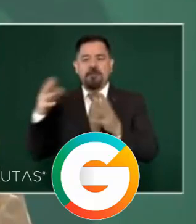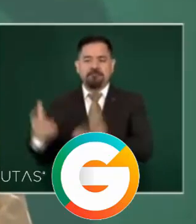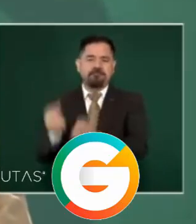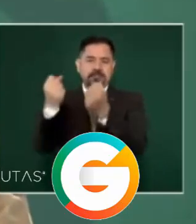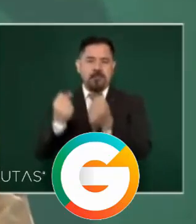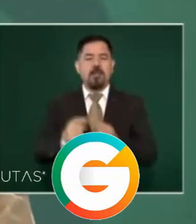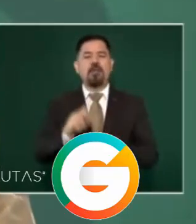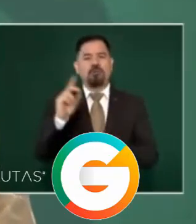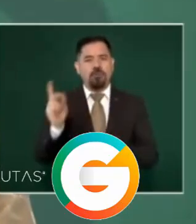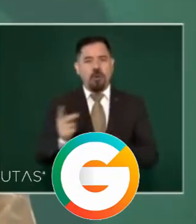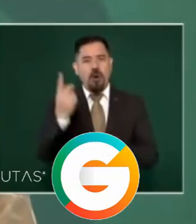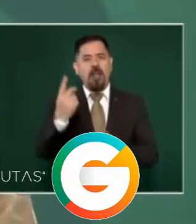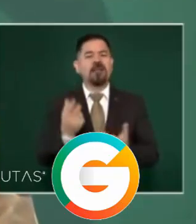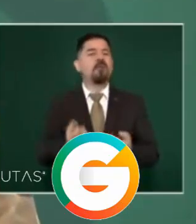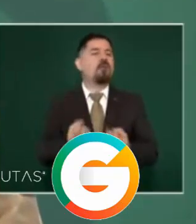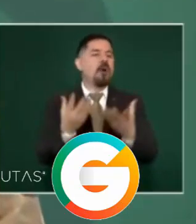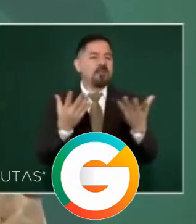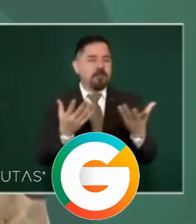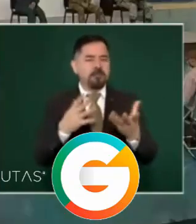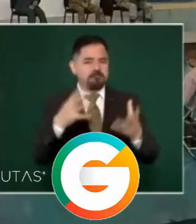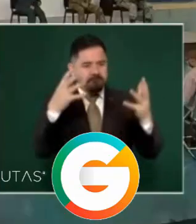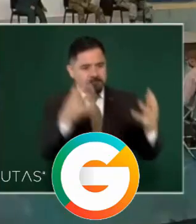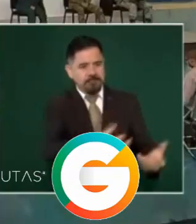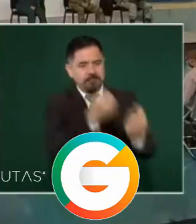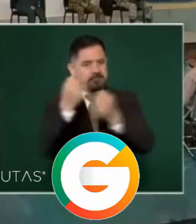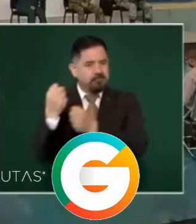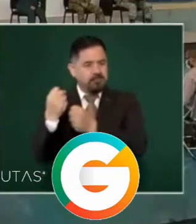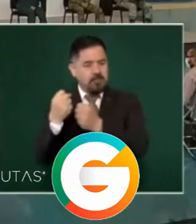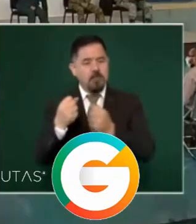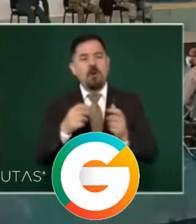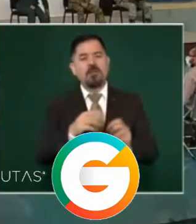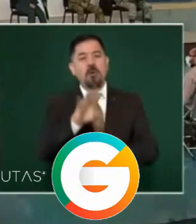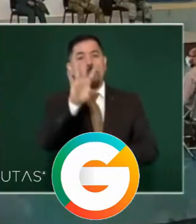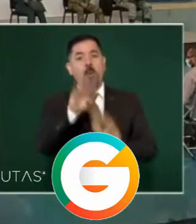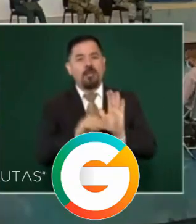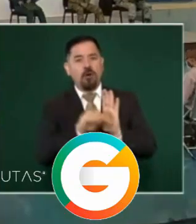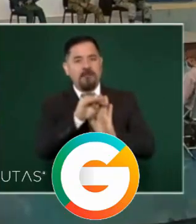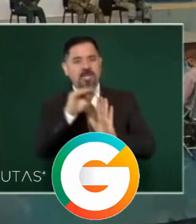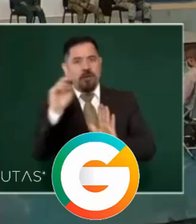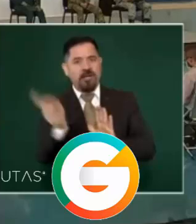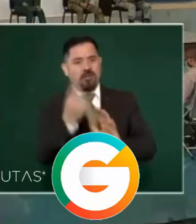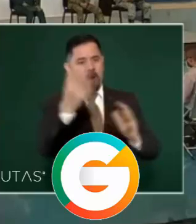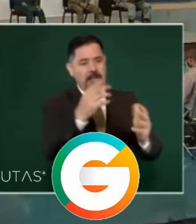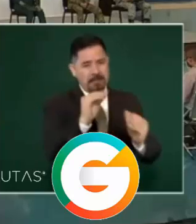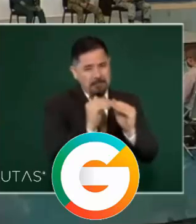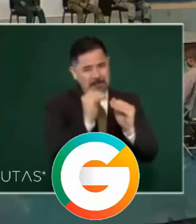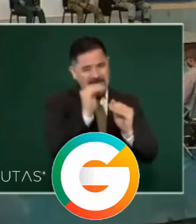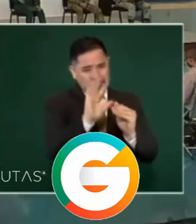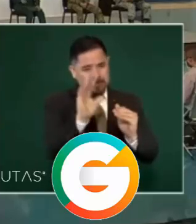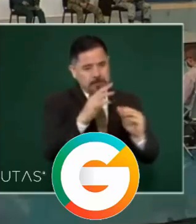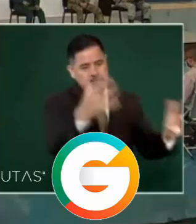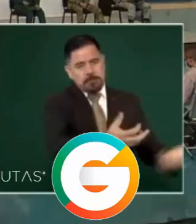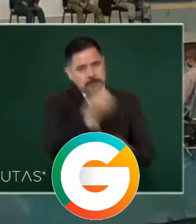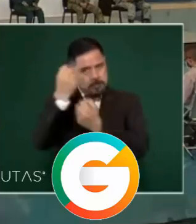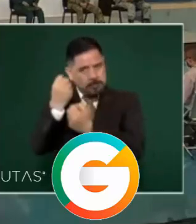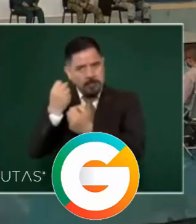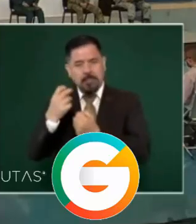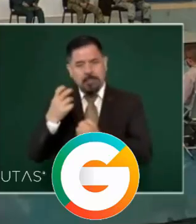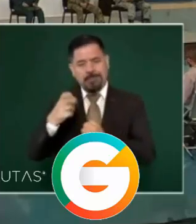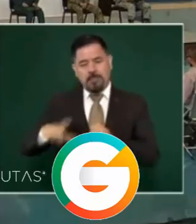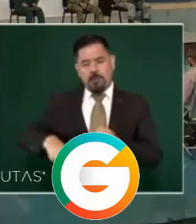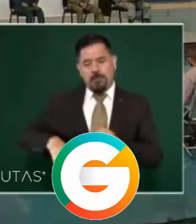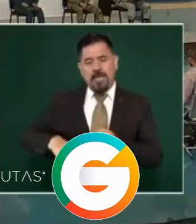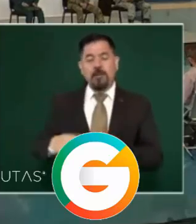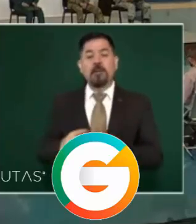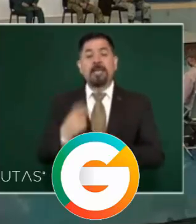En dólares americanos, un poco más de 4 millones de dólares asegurados en la administración y en lo